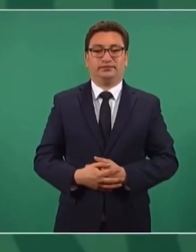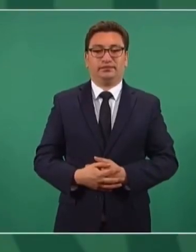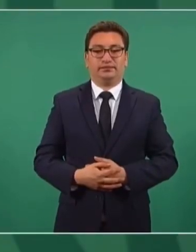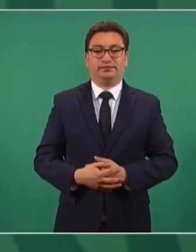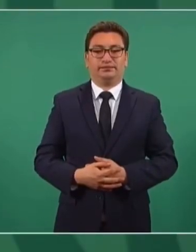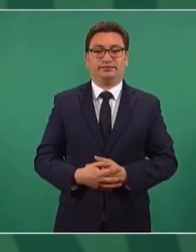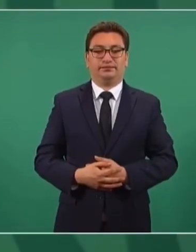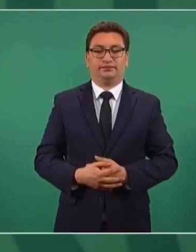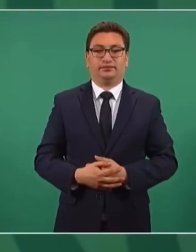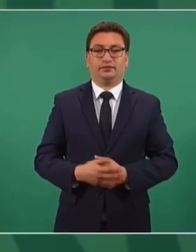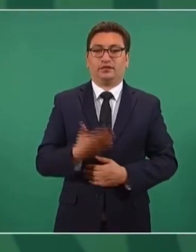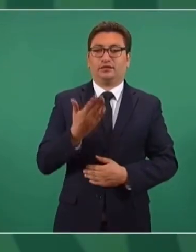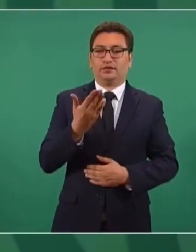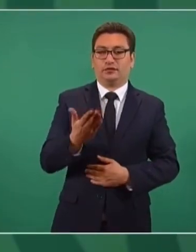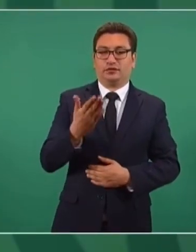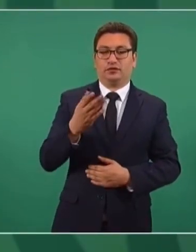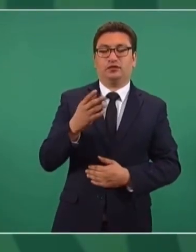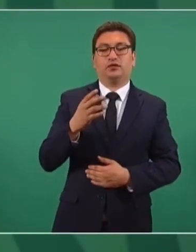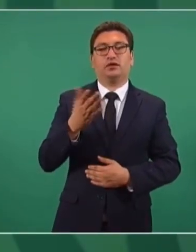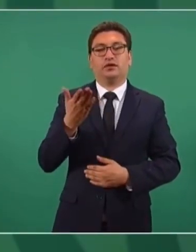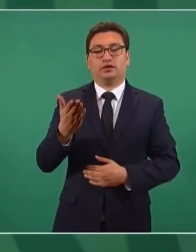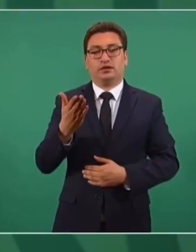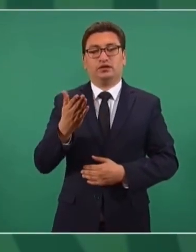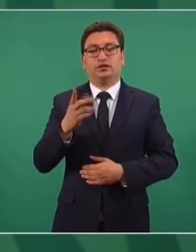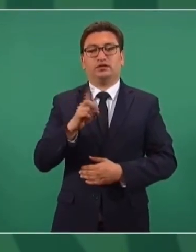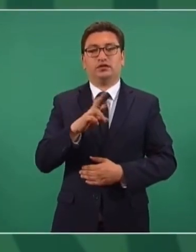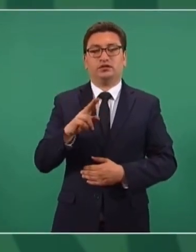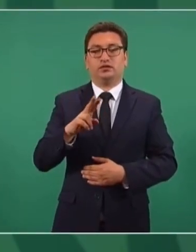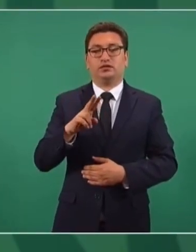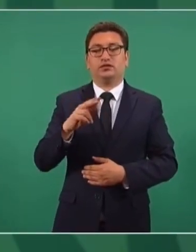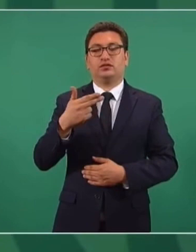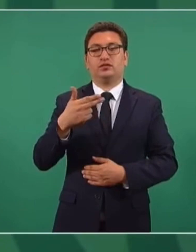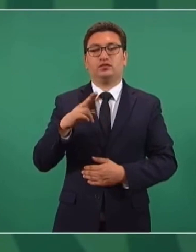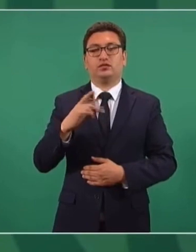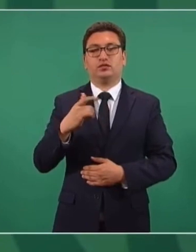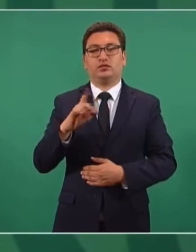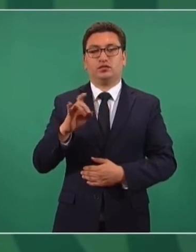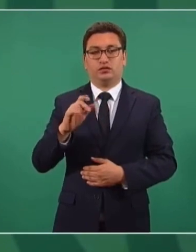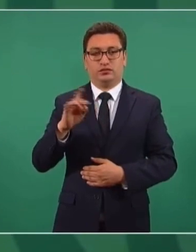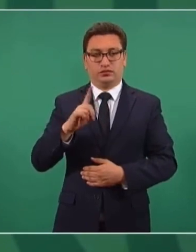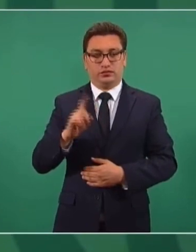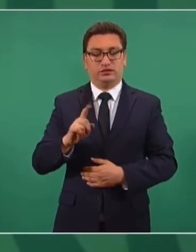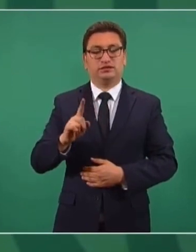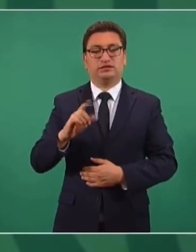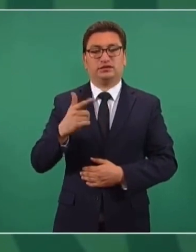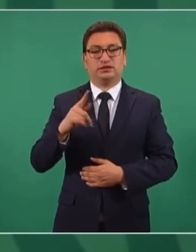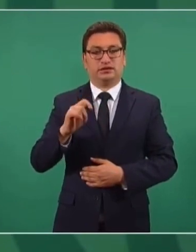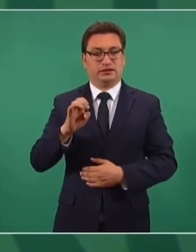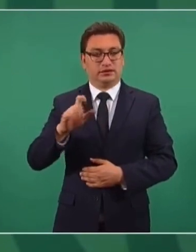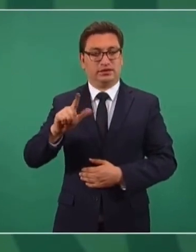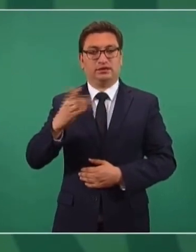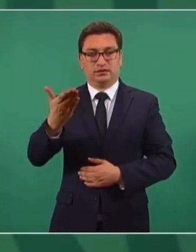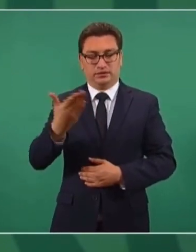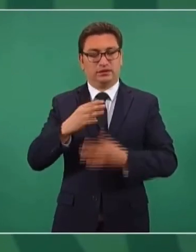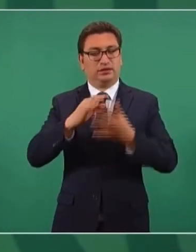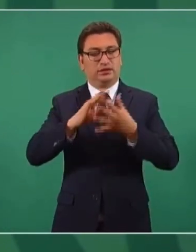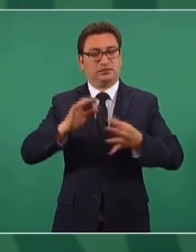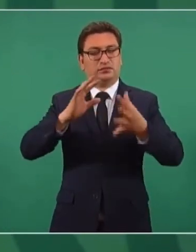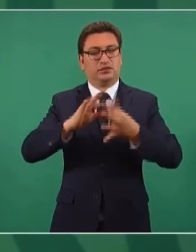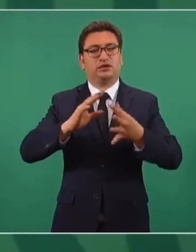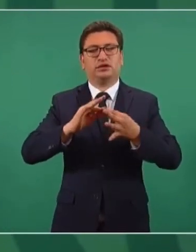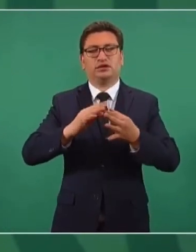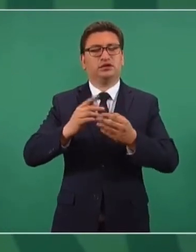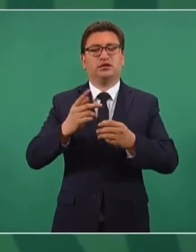Vamos a pedirle al doctor Hugo López-Gatell que nos hable de cómo va la vacunación, en particular